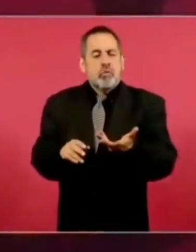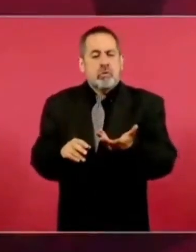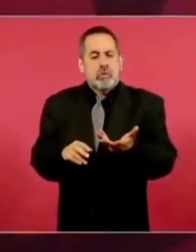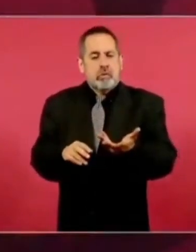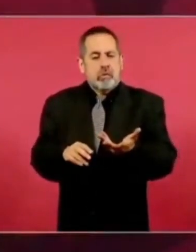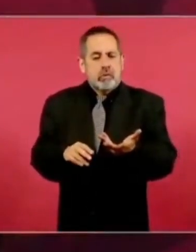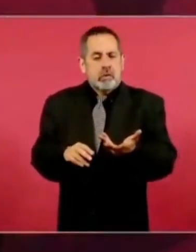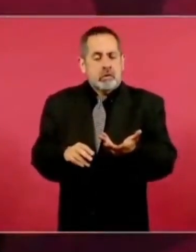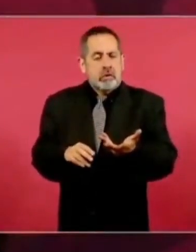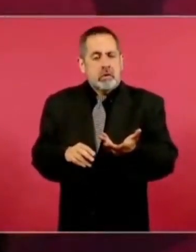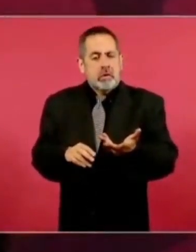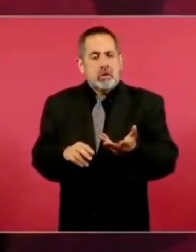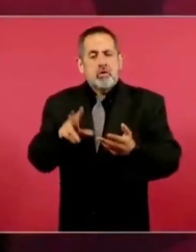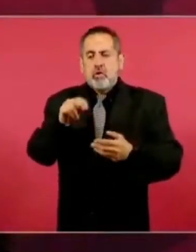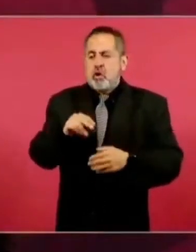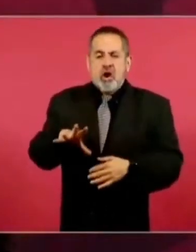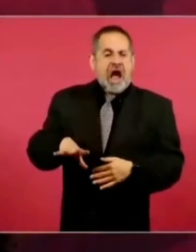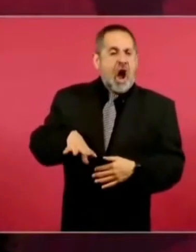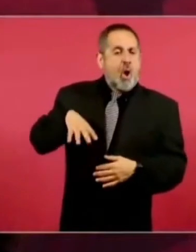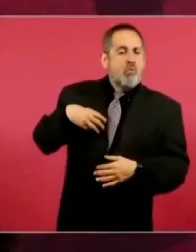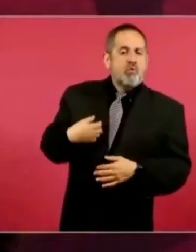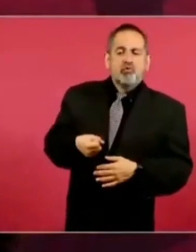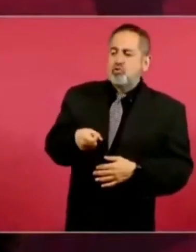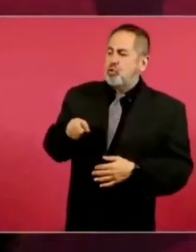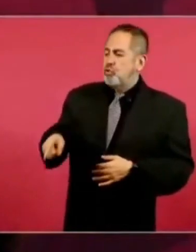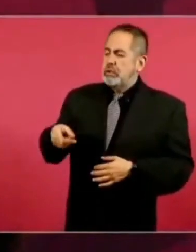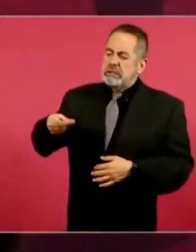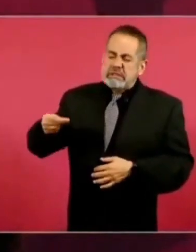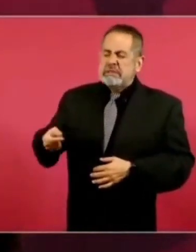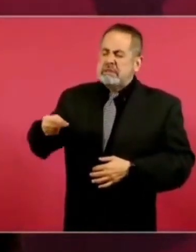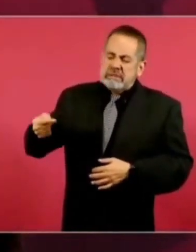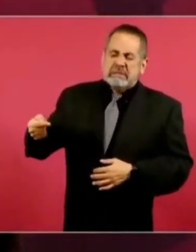la explotación de los trabajadores,